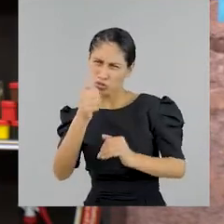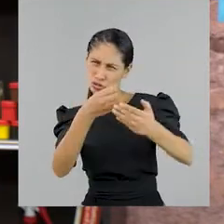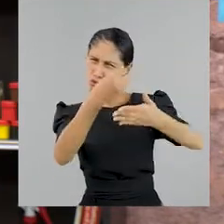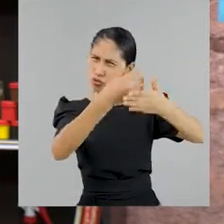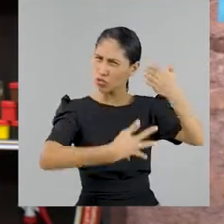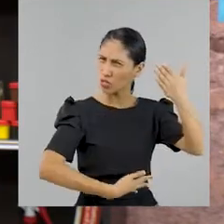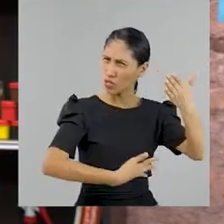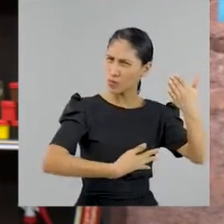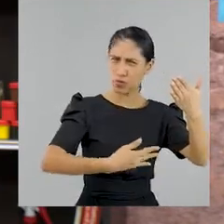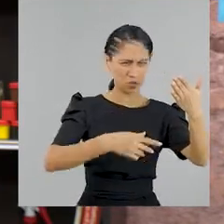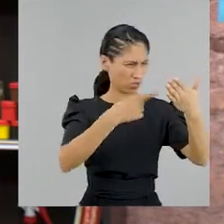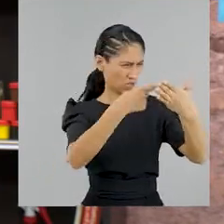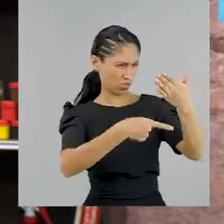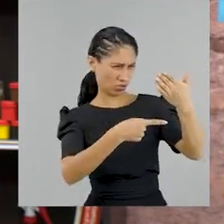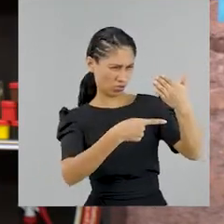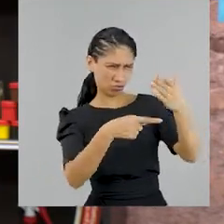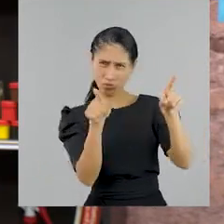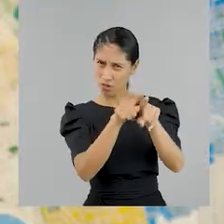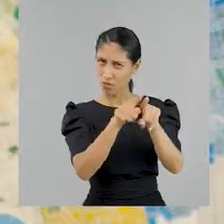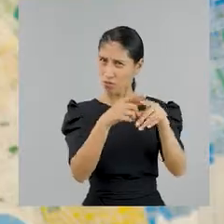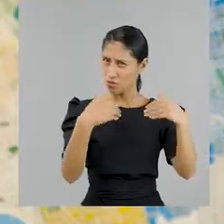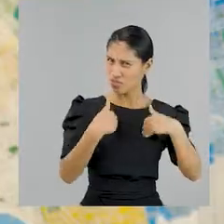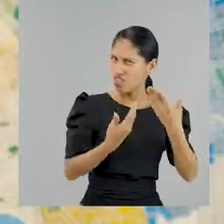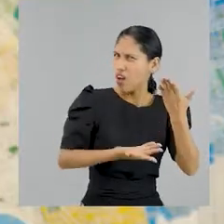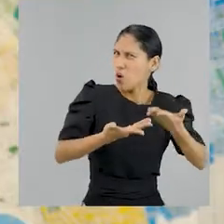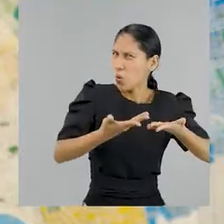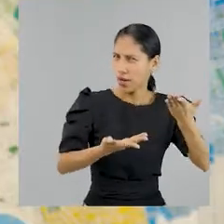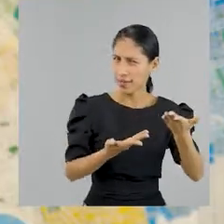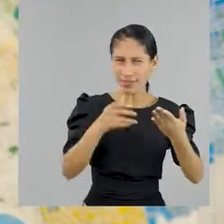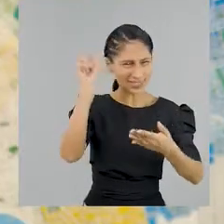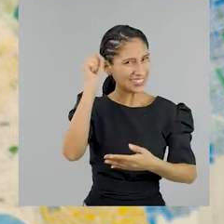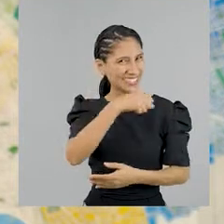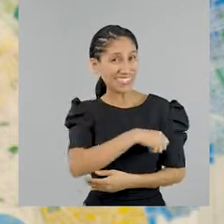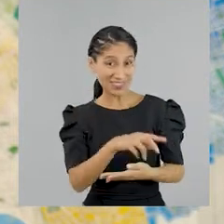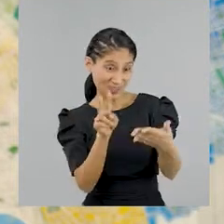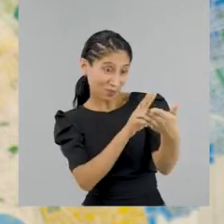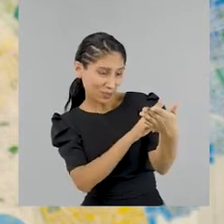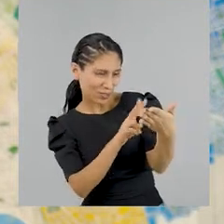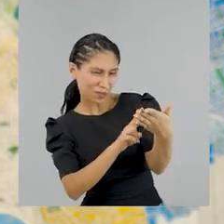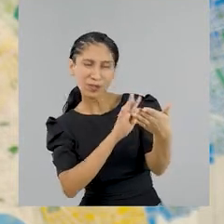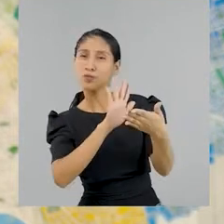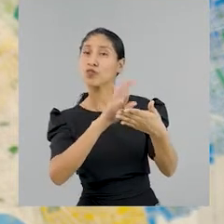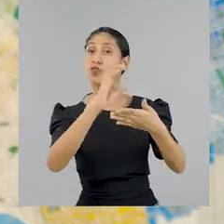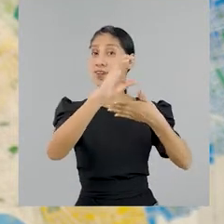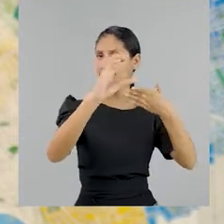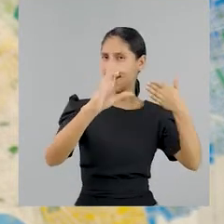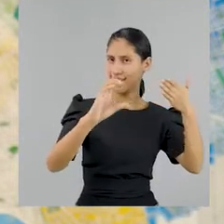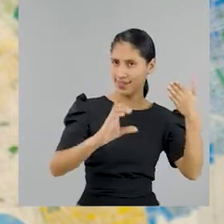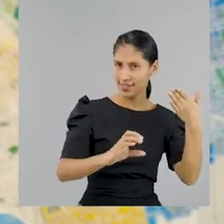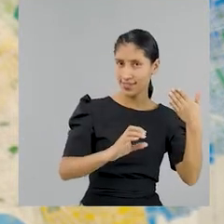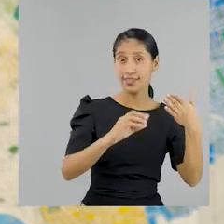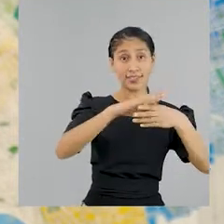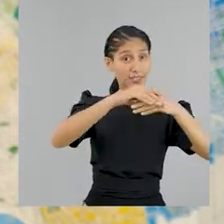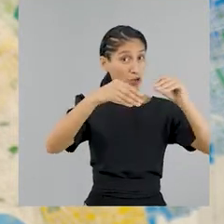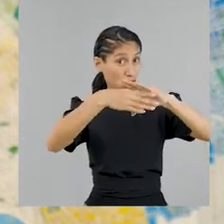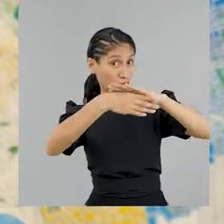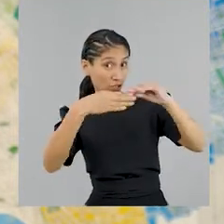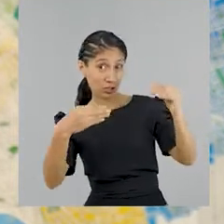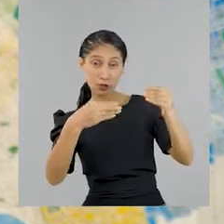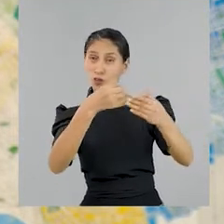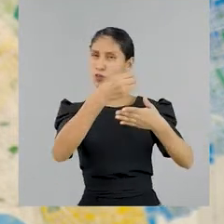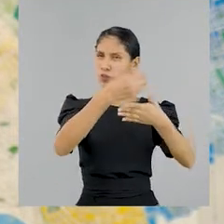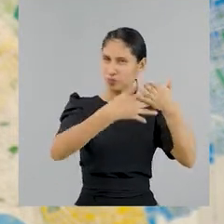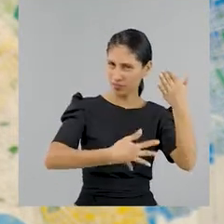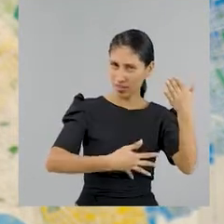textos, ¿también tienen algo característico? Por supuesto que sí. Vamos a ver las características de los textos